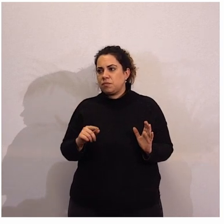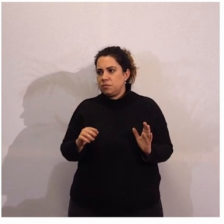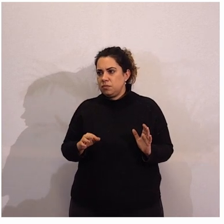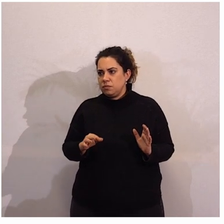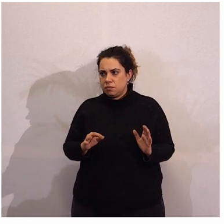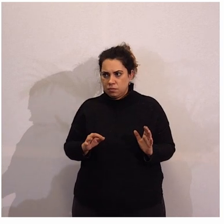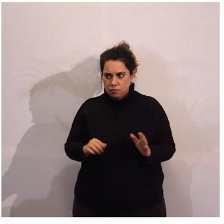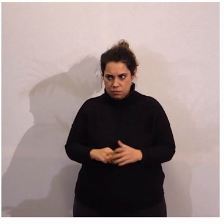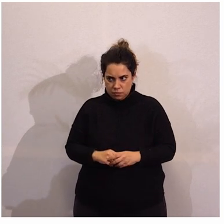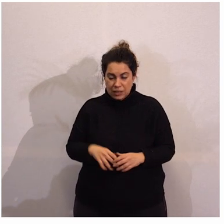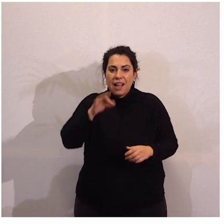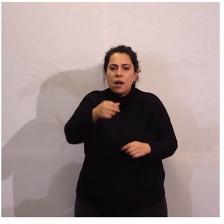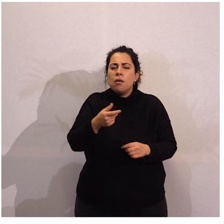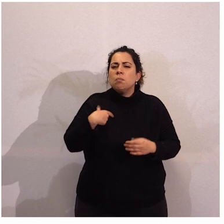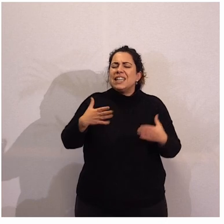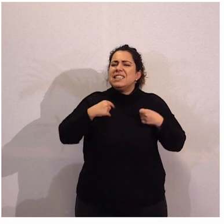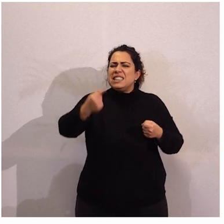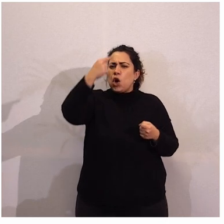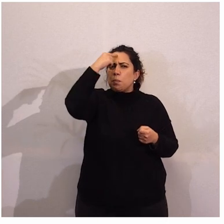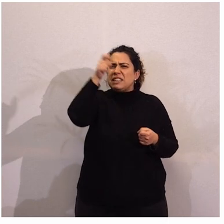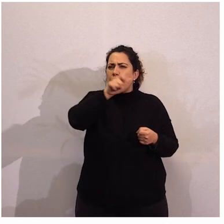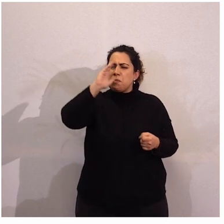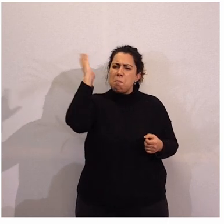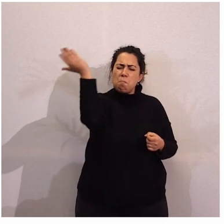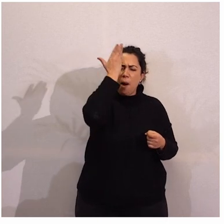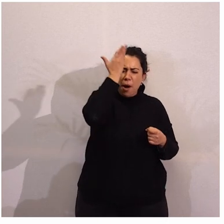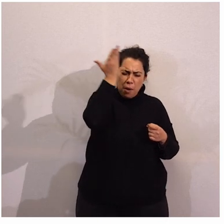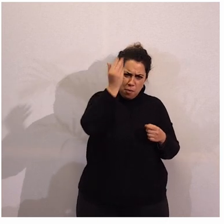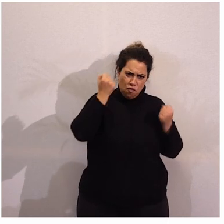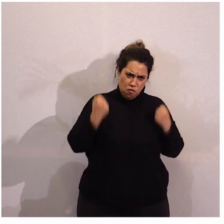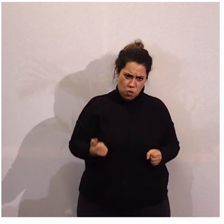minando seriamente la salud mental de muchas personas.